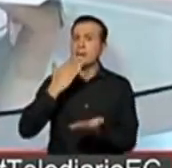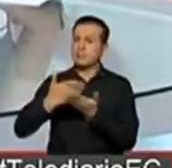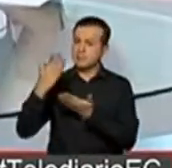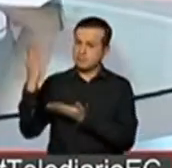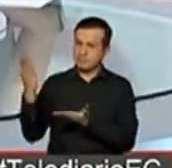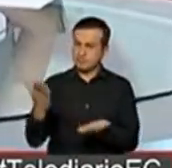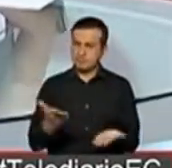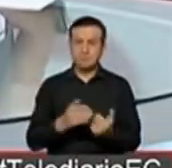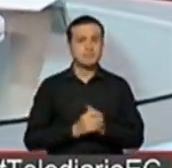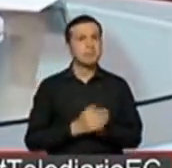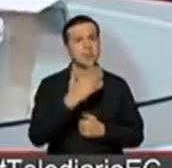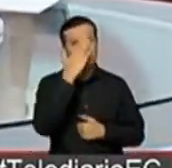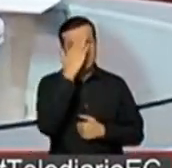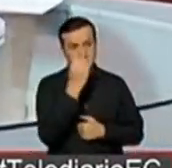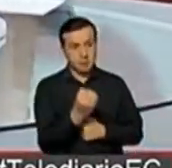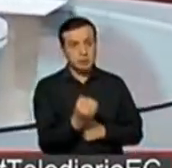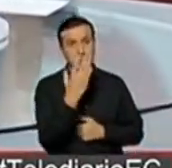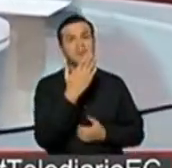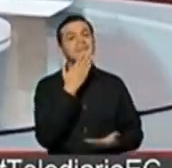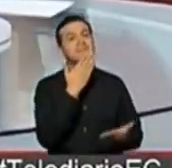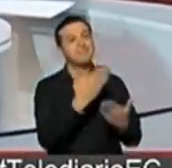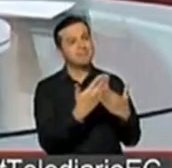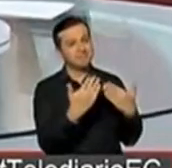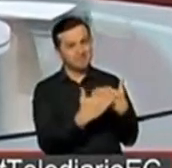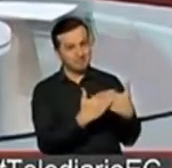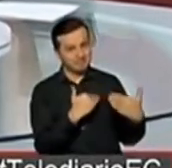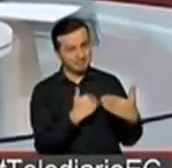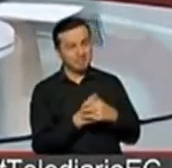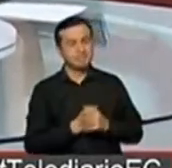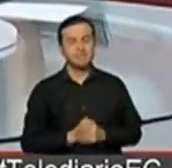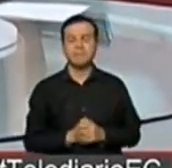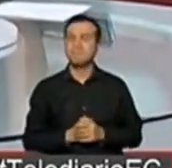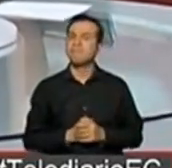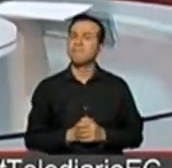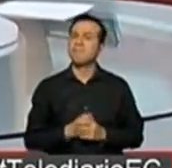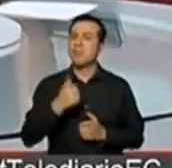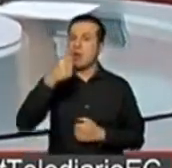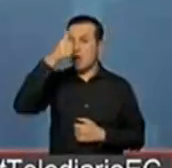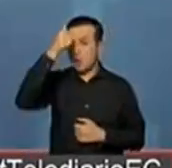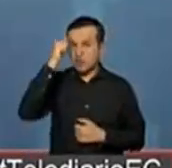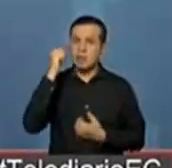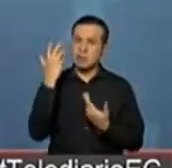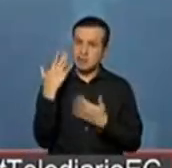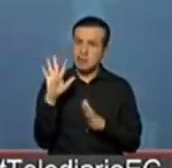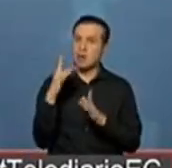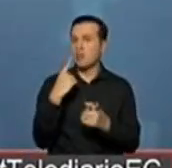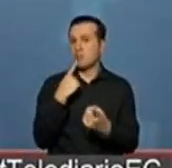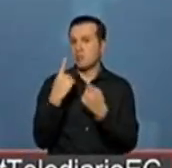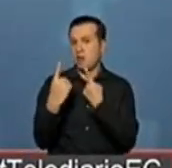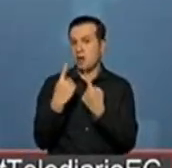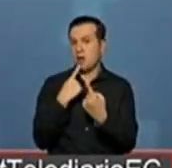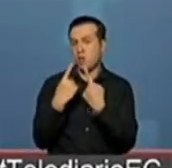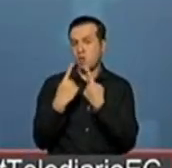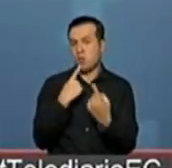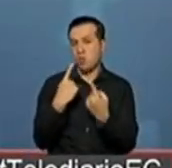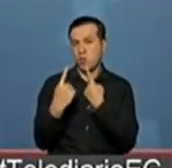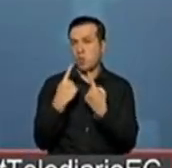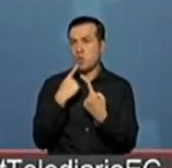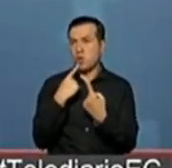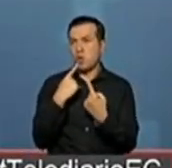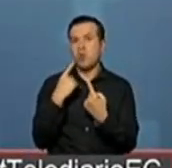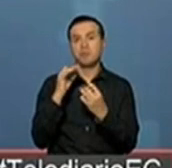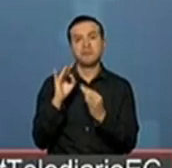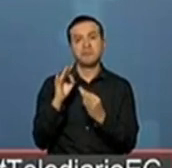nosotros. Buenos días, gracias por invitar. Bueno, de ayer hay que reconocer que se dio un diálogo sin precedentes, o por lo menos yo no